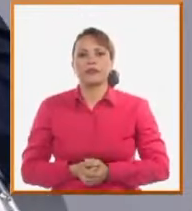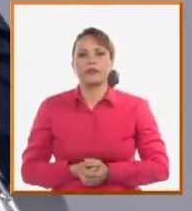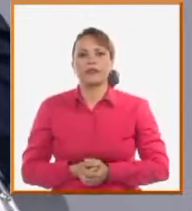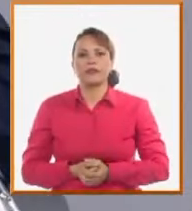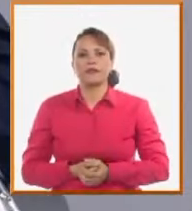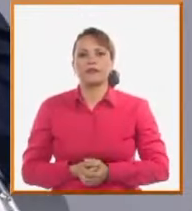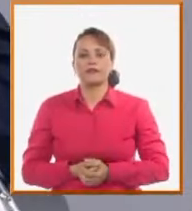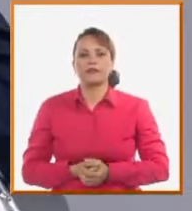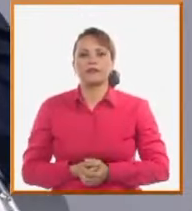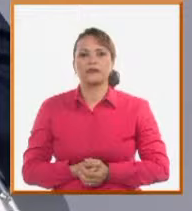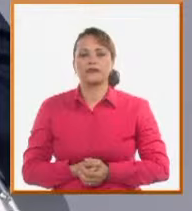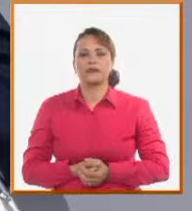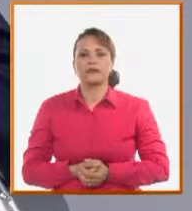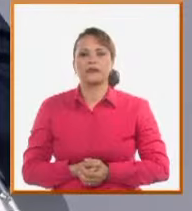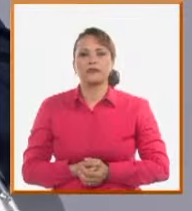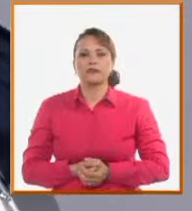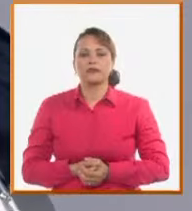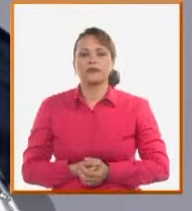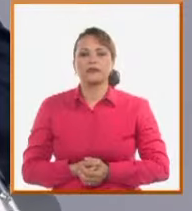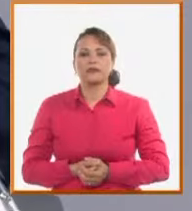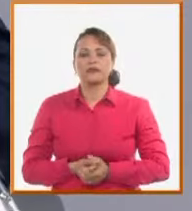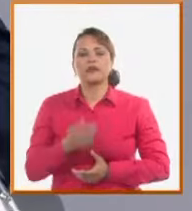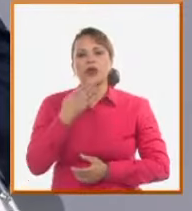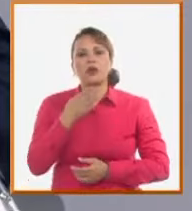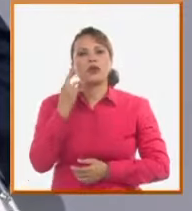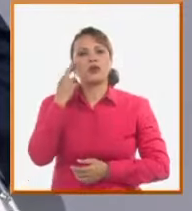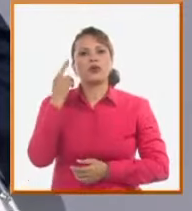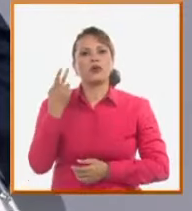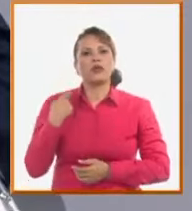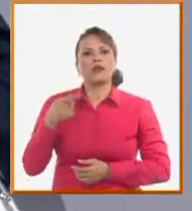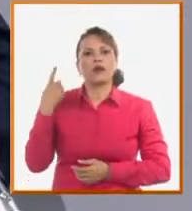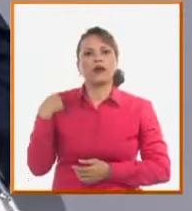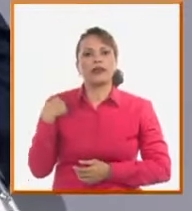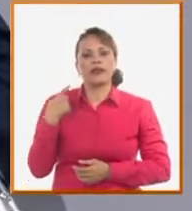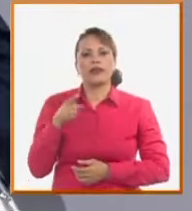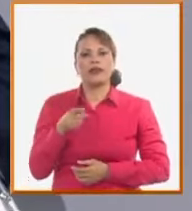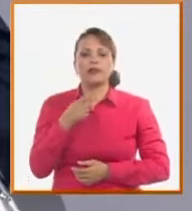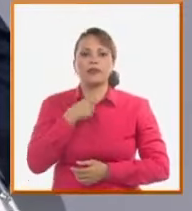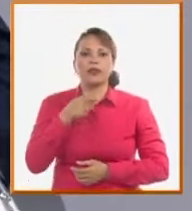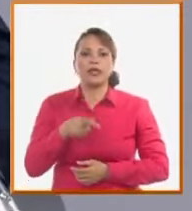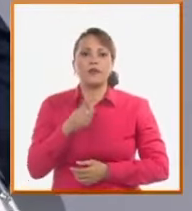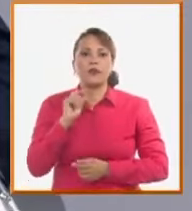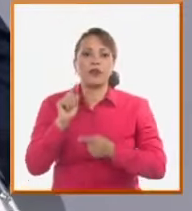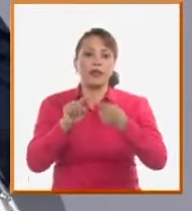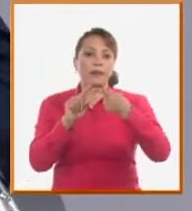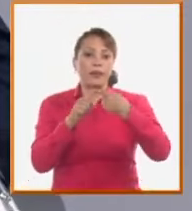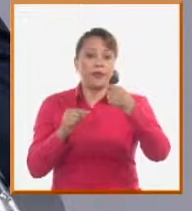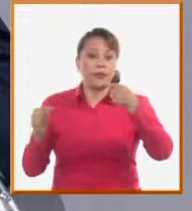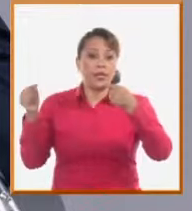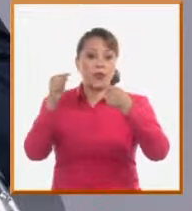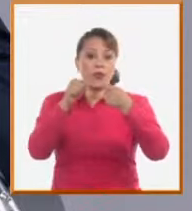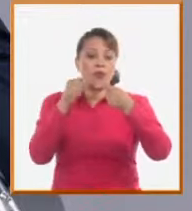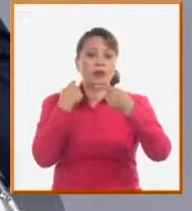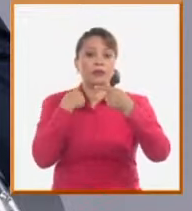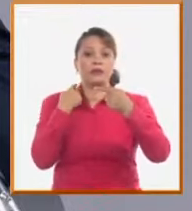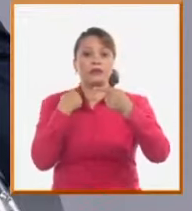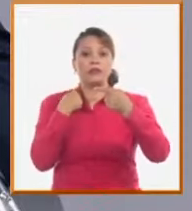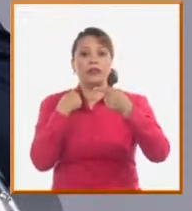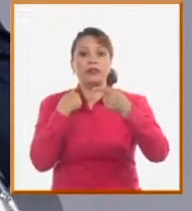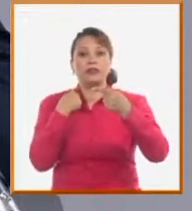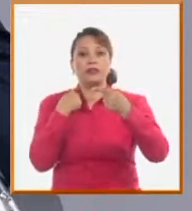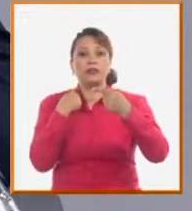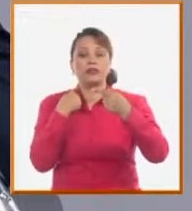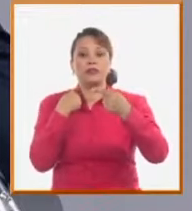Sobre estos temas, es bueno recordar lo que decíamos ayer. En primer lugar, en los años, con